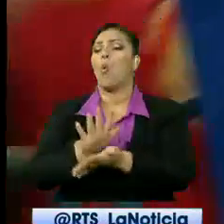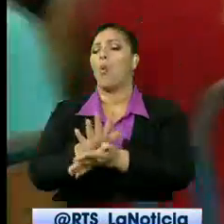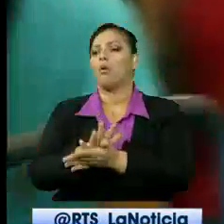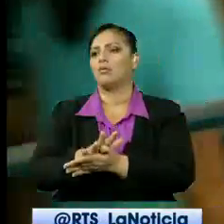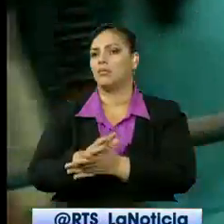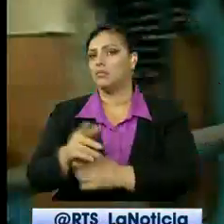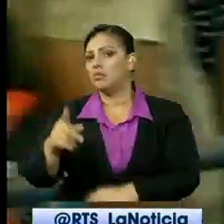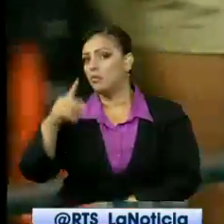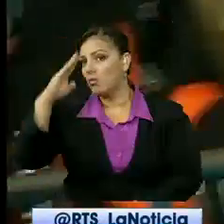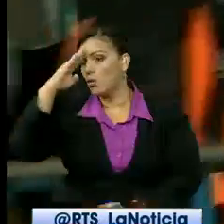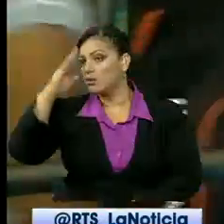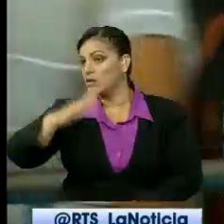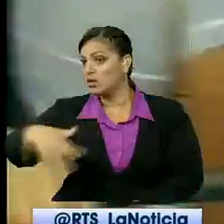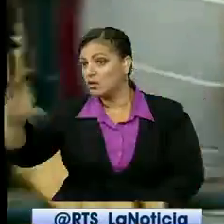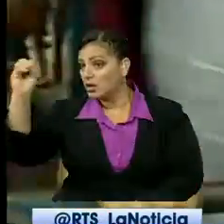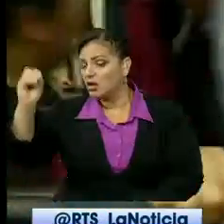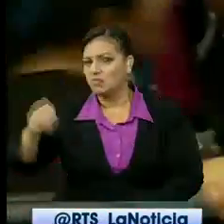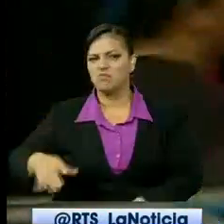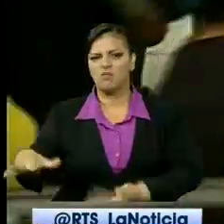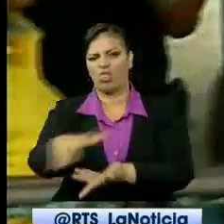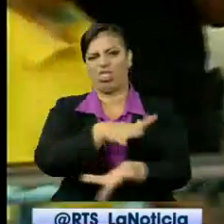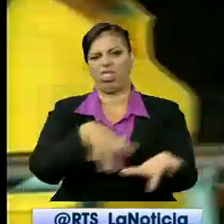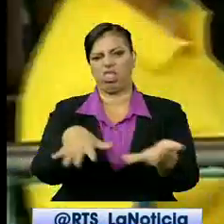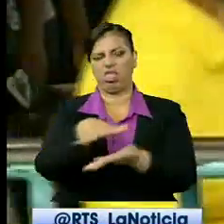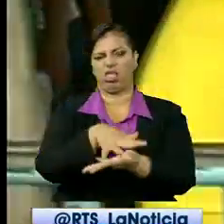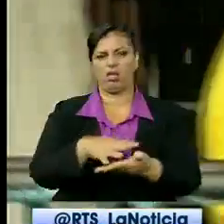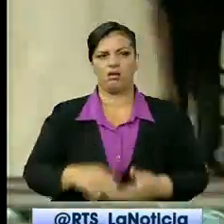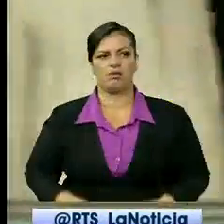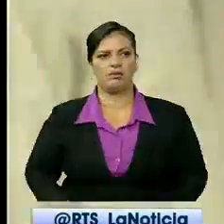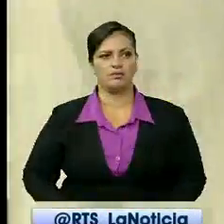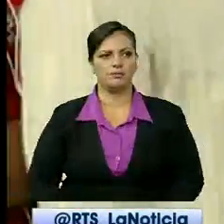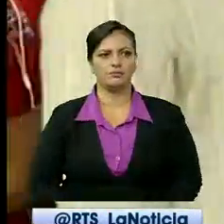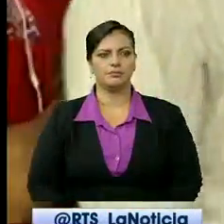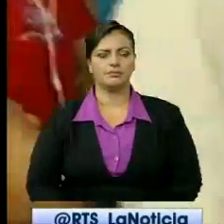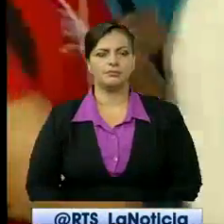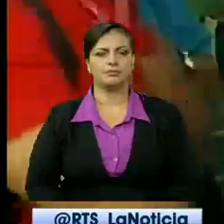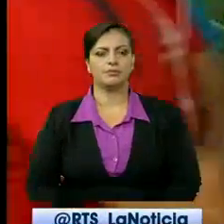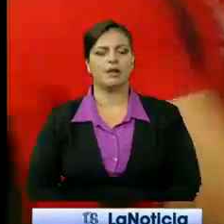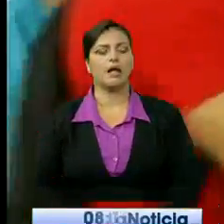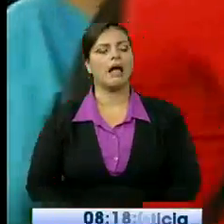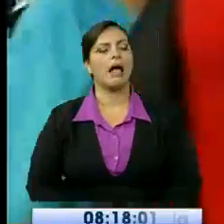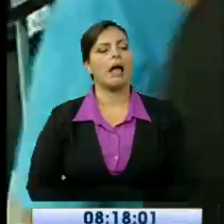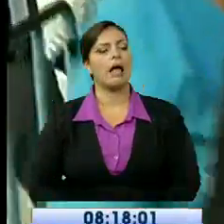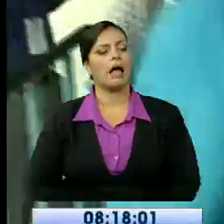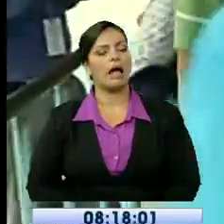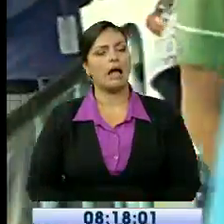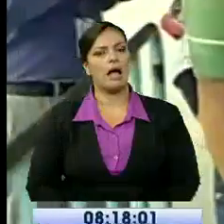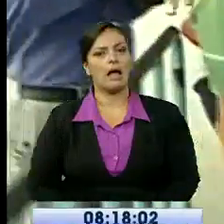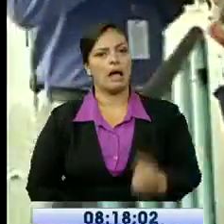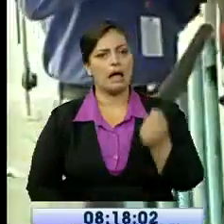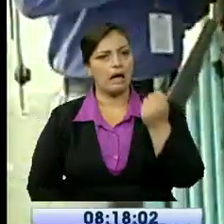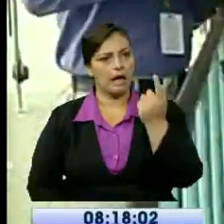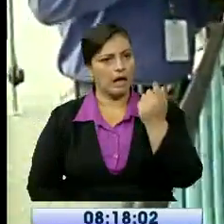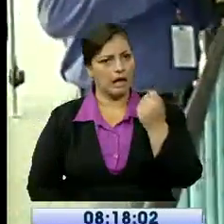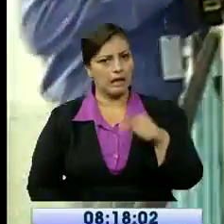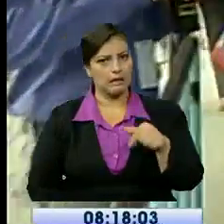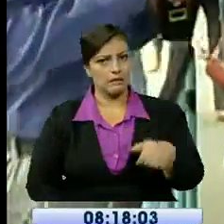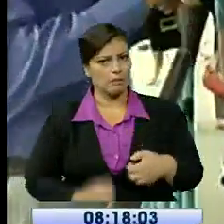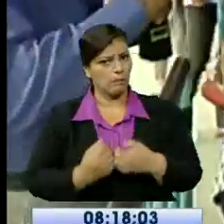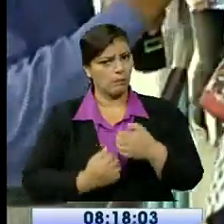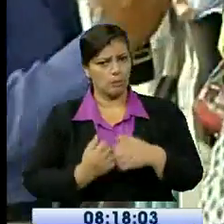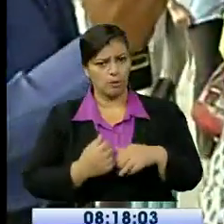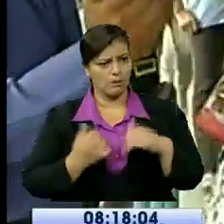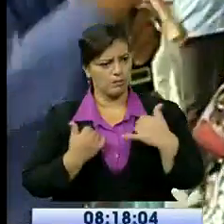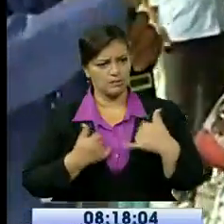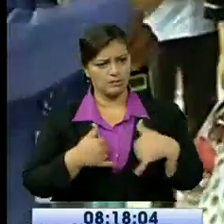un relajo, era un caos ya todo esto. Entonces, igual se está generando ciertas inconformidades en